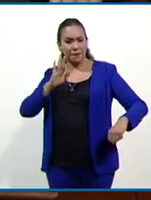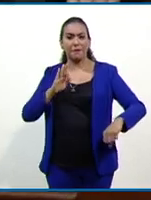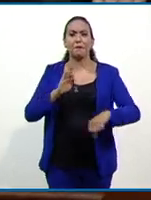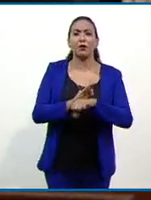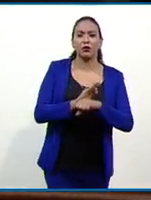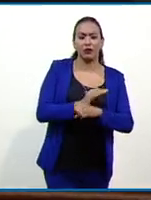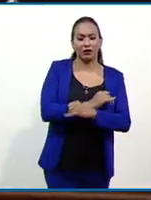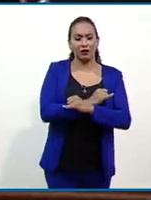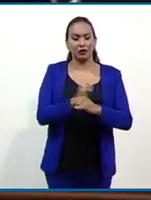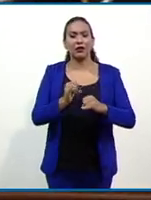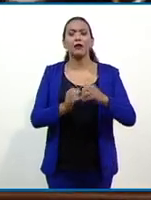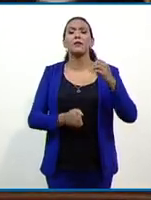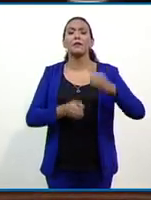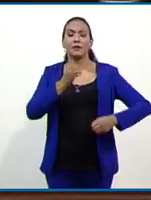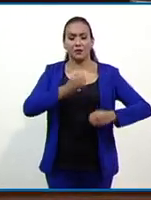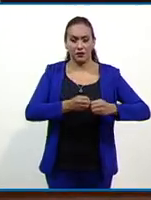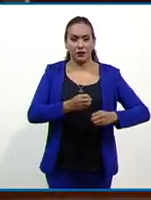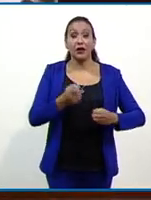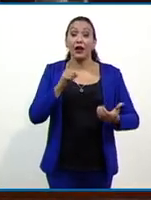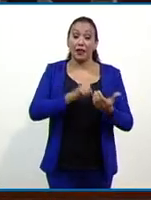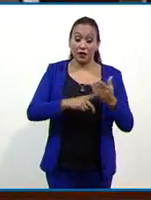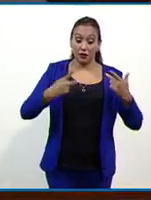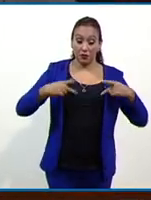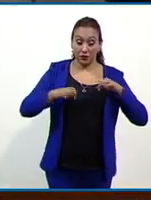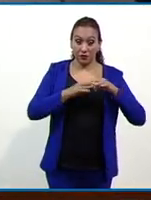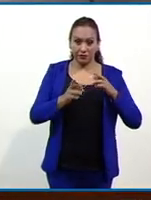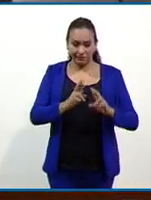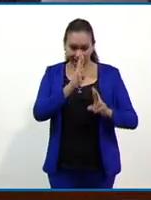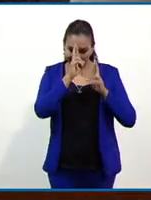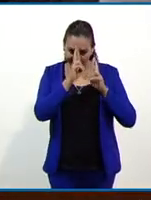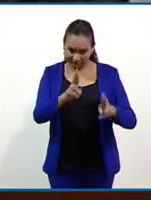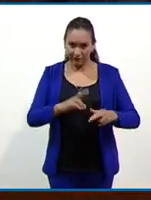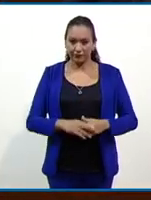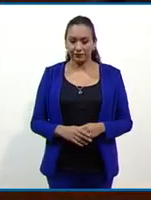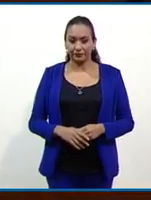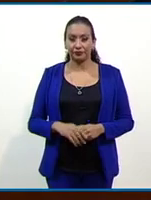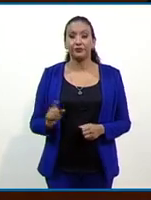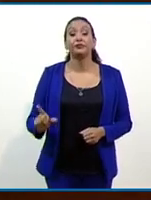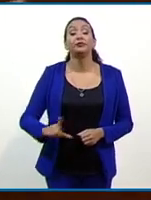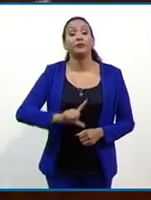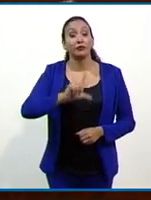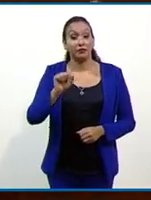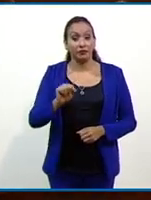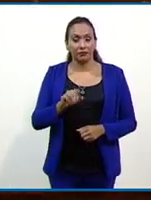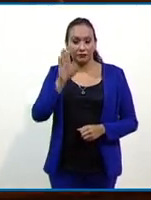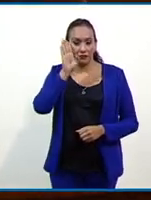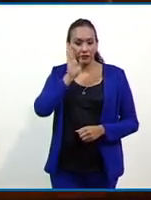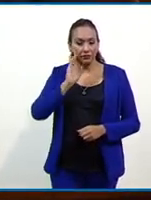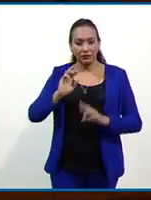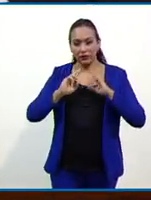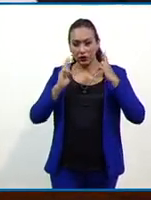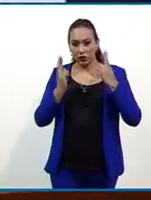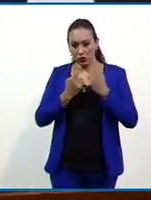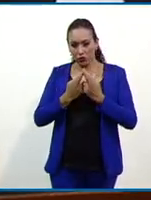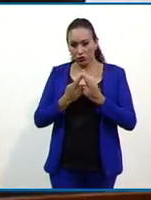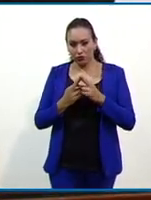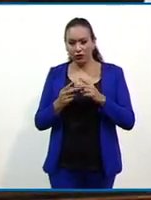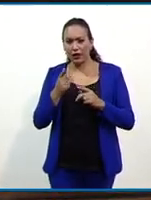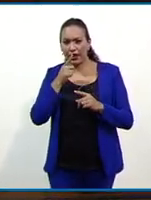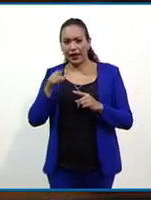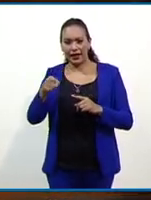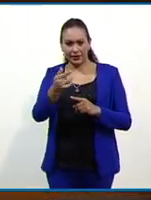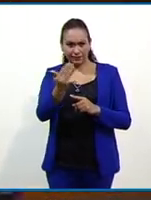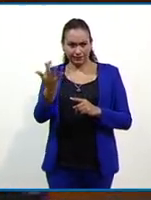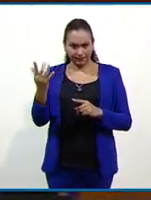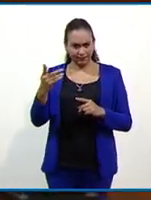los órganos e integrantes de la Judicatura Federal. Al Pleno le corresponde la posibilidad de conocer y dirimir